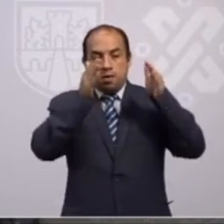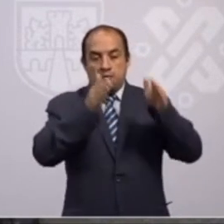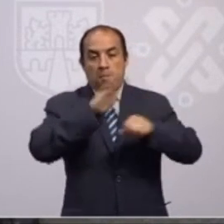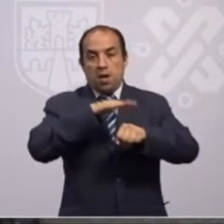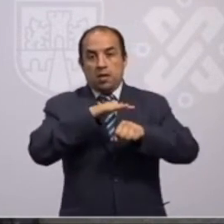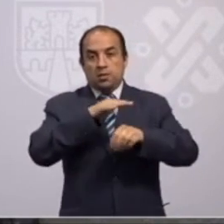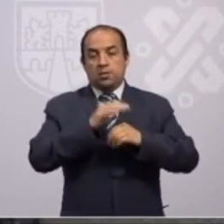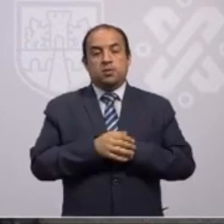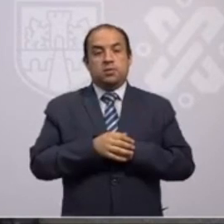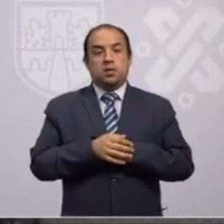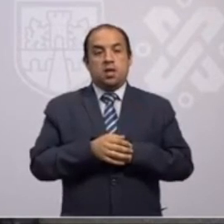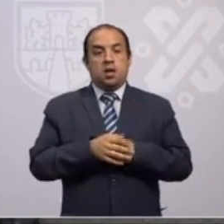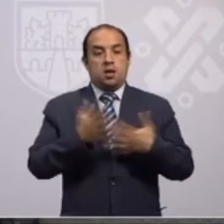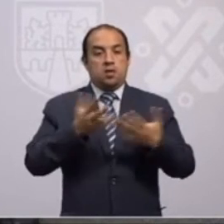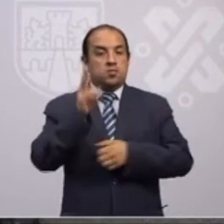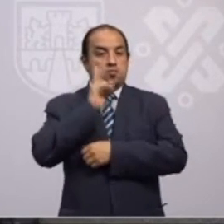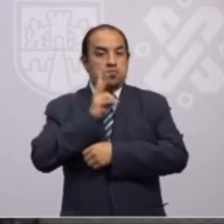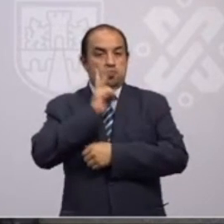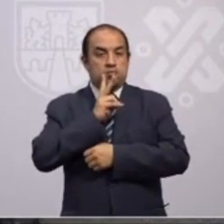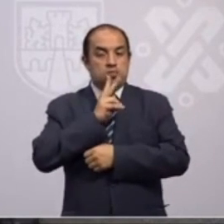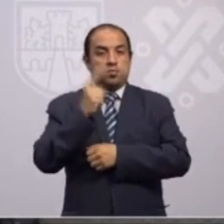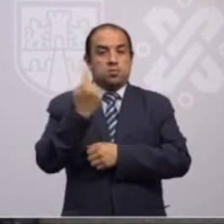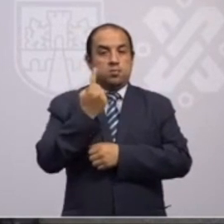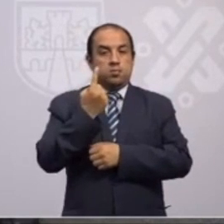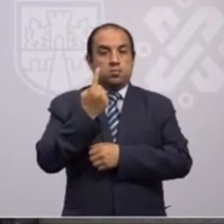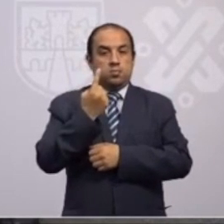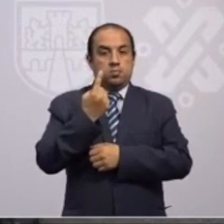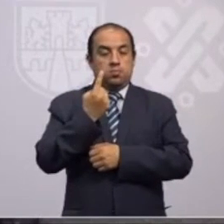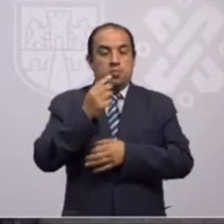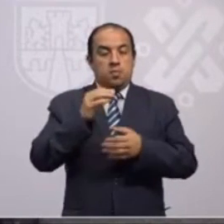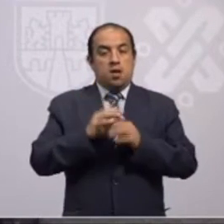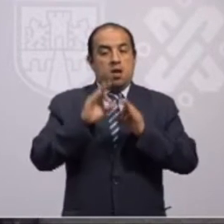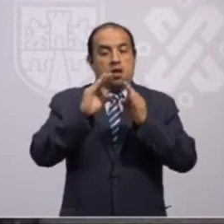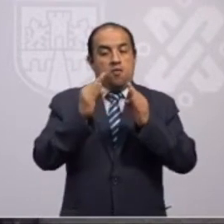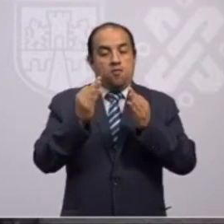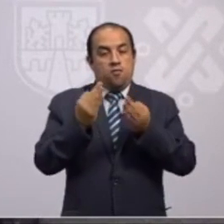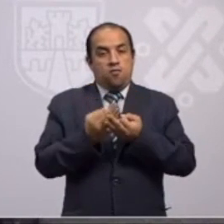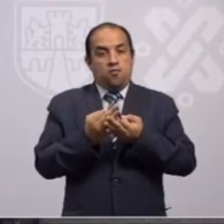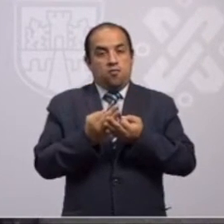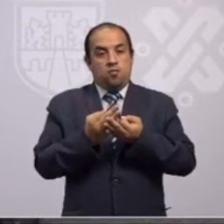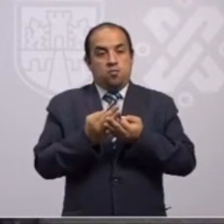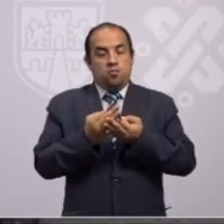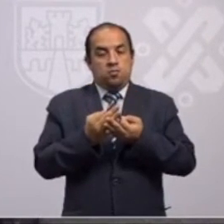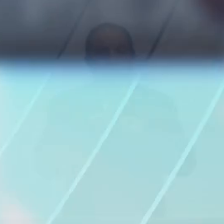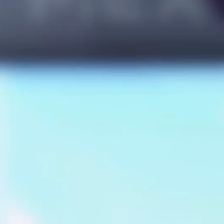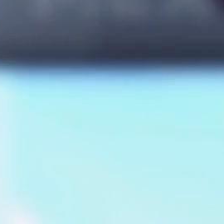límite a color rojo, que pues tendría que llevar al cierre total de establecimientos y nuevamente al confinamiento.